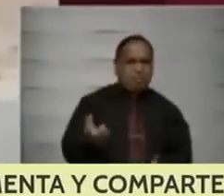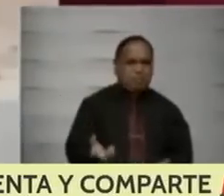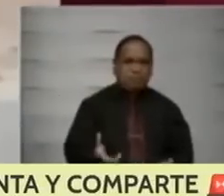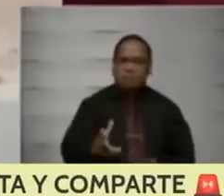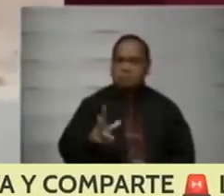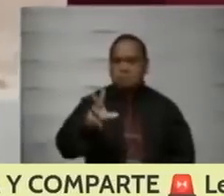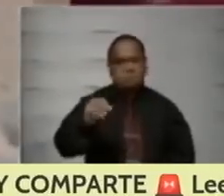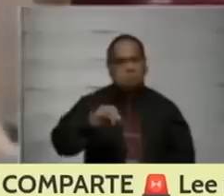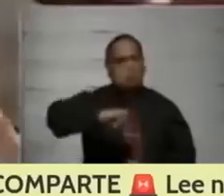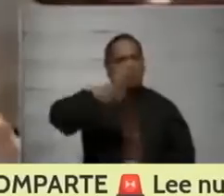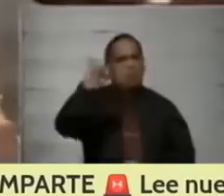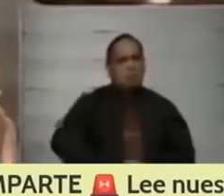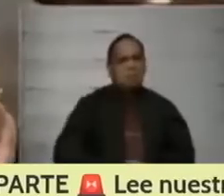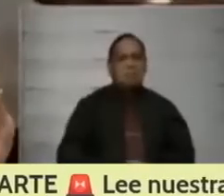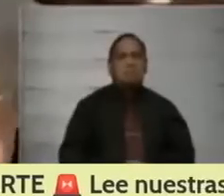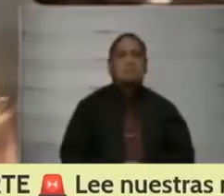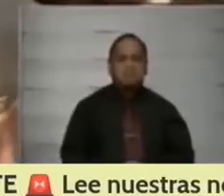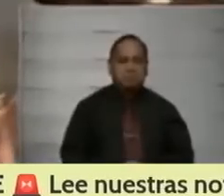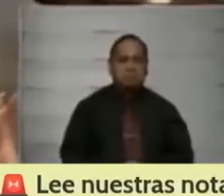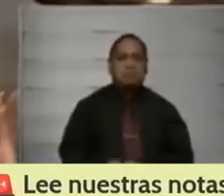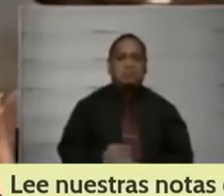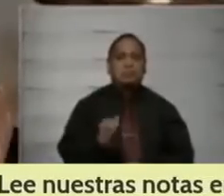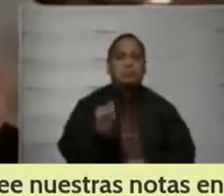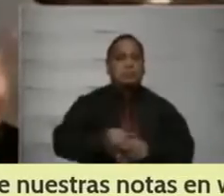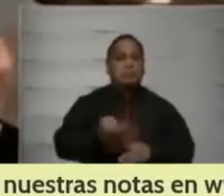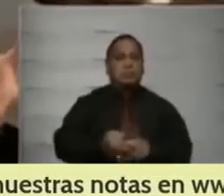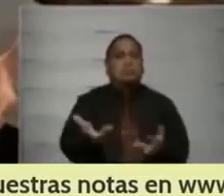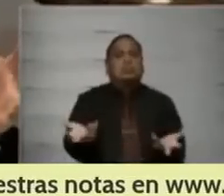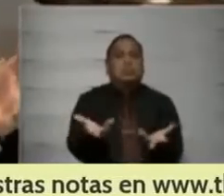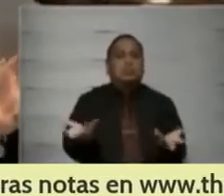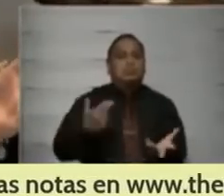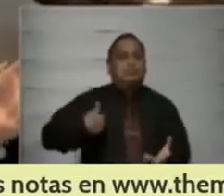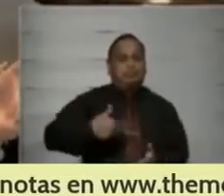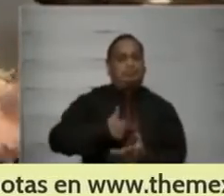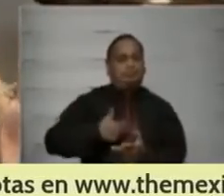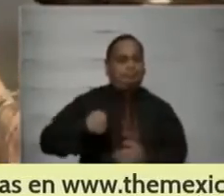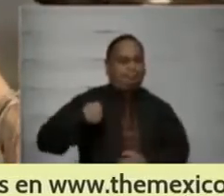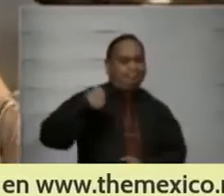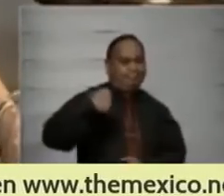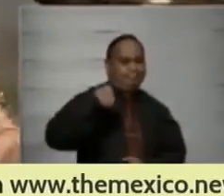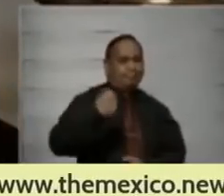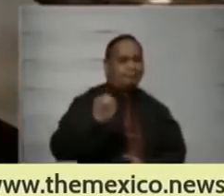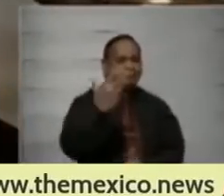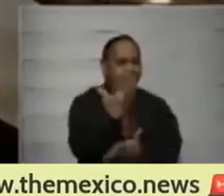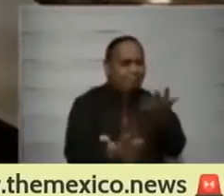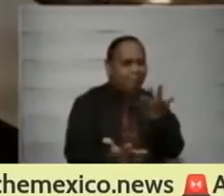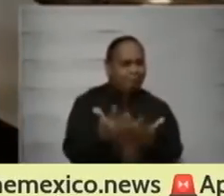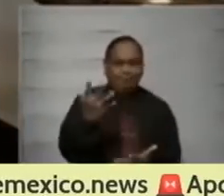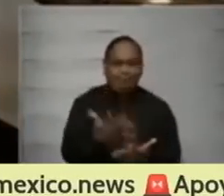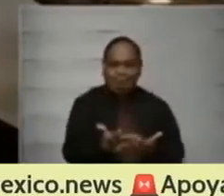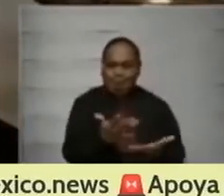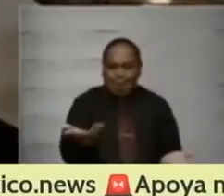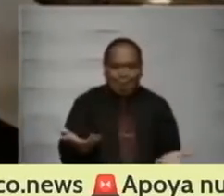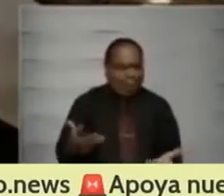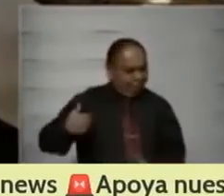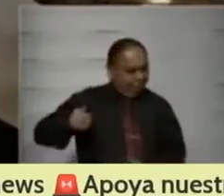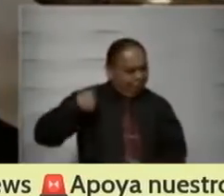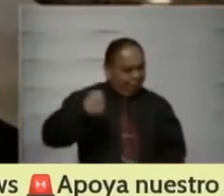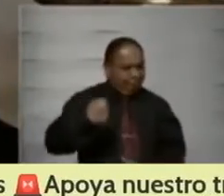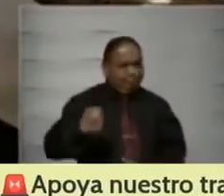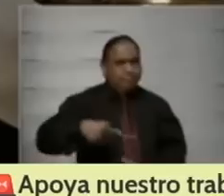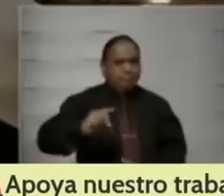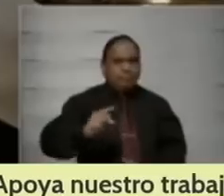dijo, ¿eh? Porque en ese momento, pues, a ver qué hacemos. Si éramos resistencia, hubiésemos hecho cualquier cosa.